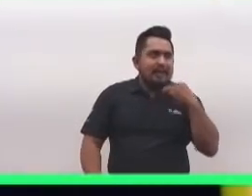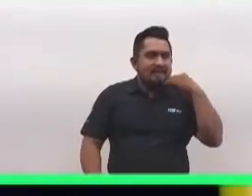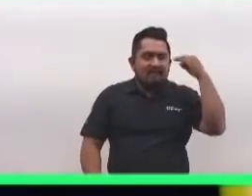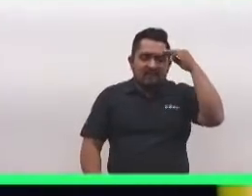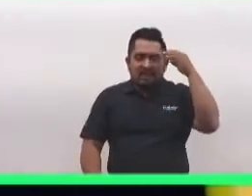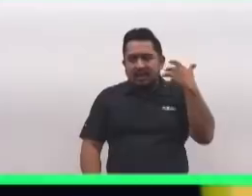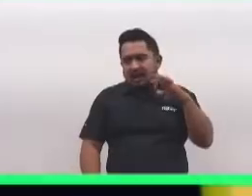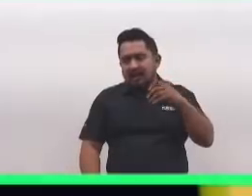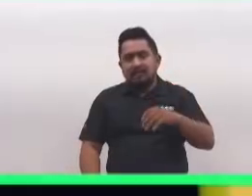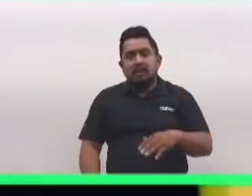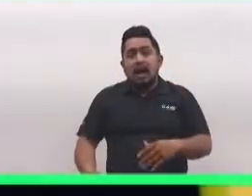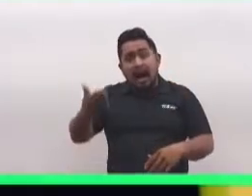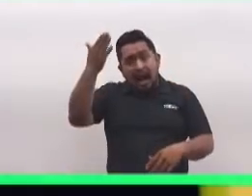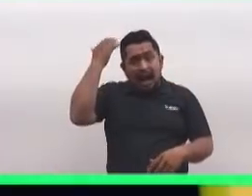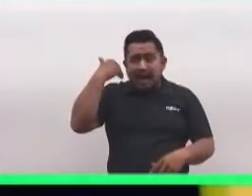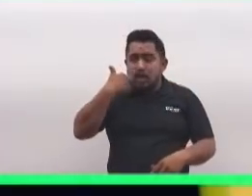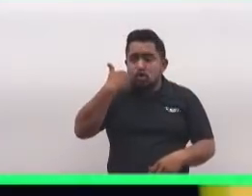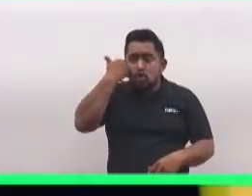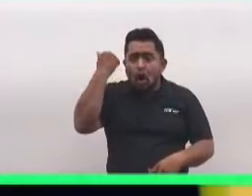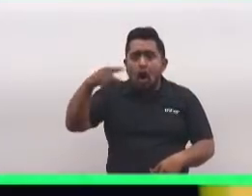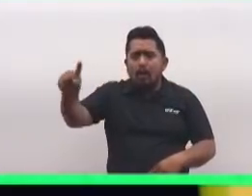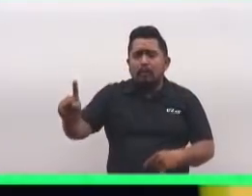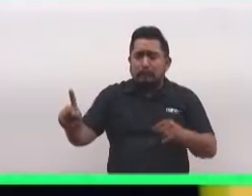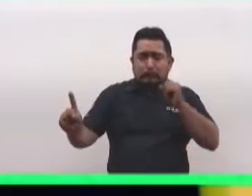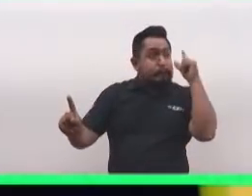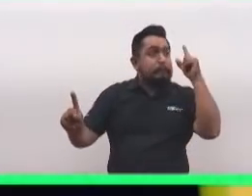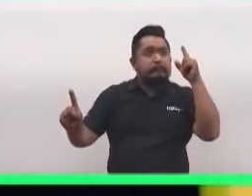dicho a uno hasta se le olvidaba dormir